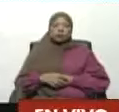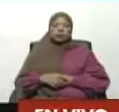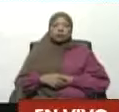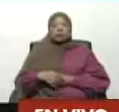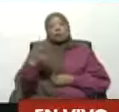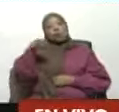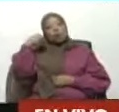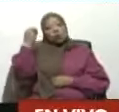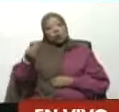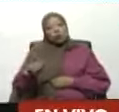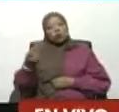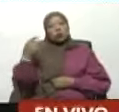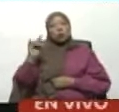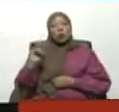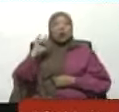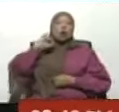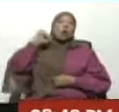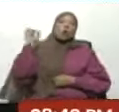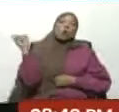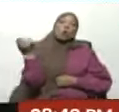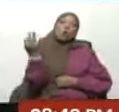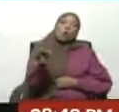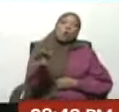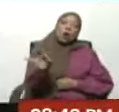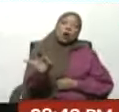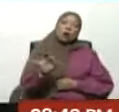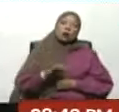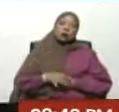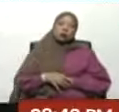Otra pasó en Calabozo allá, Tenepe,